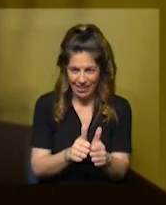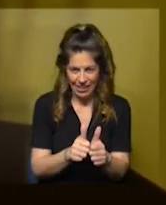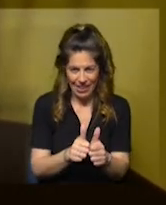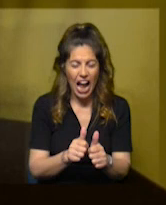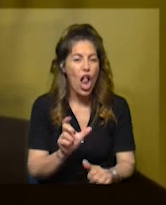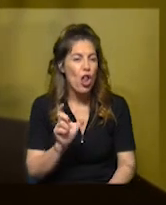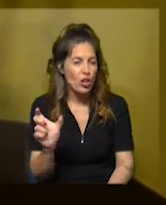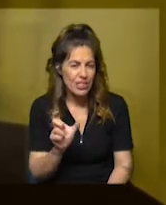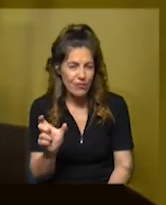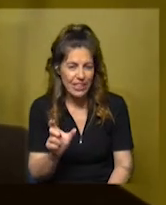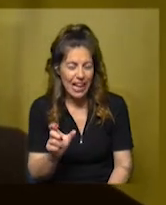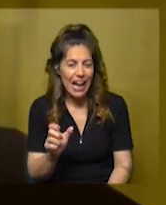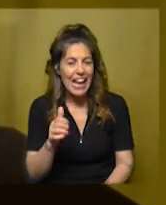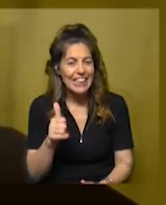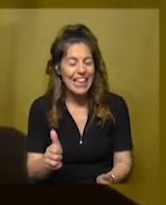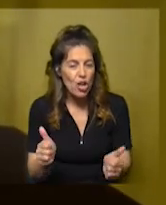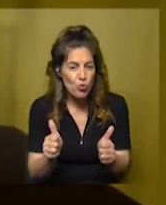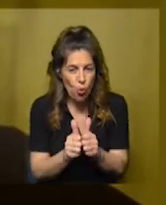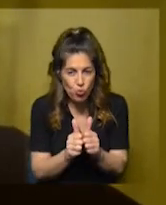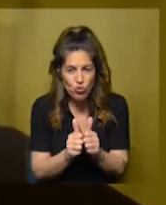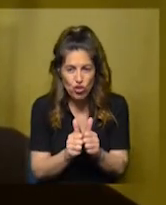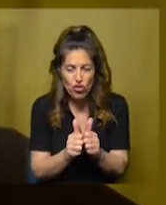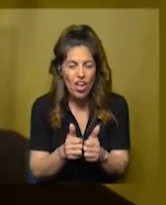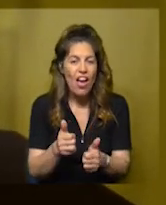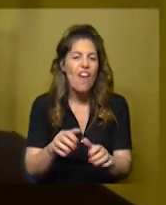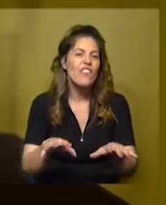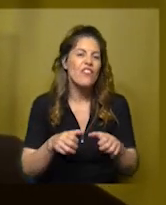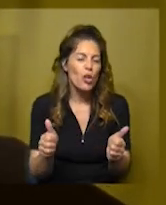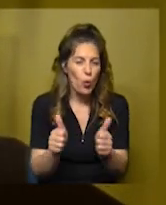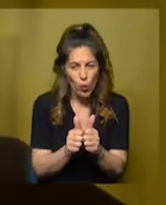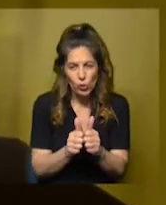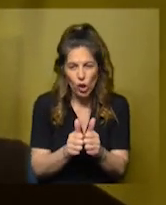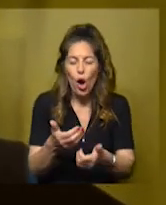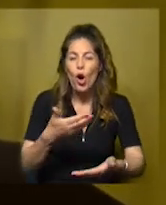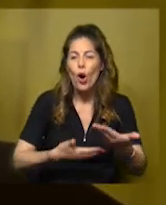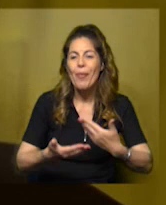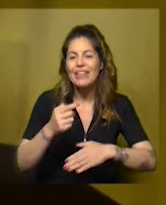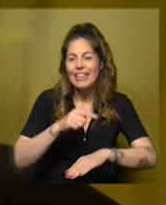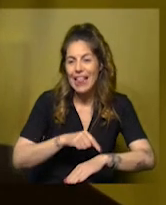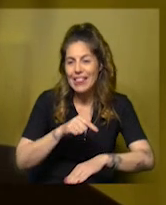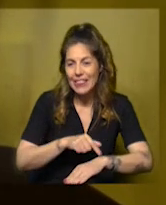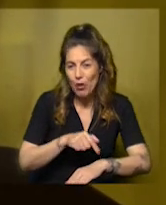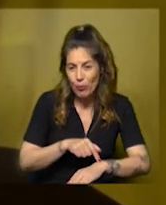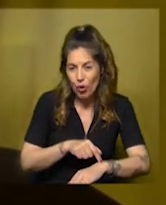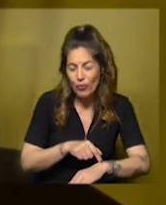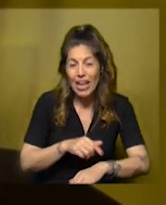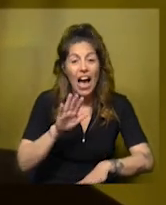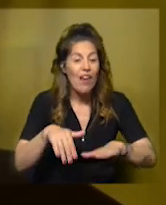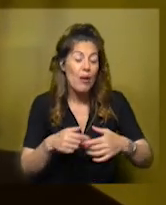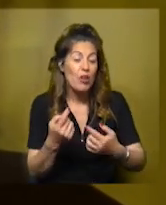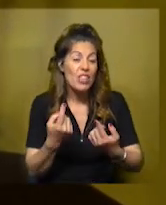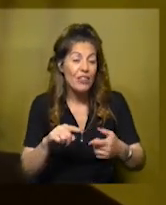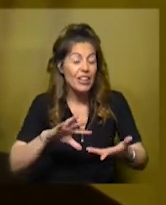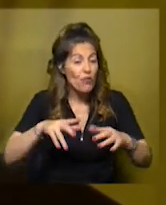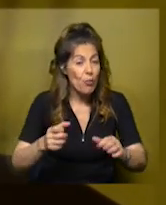significa el estar juntos vivir juntos compartir el tiempo que sea y nos referimos además a a distintos tipos de